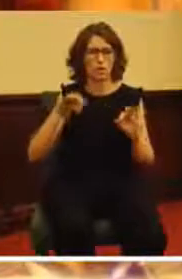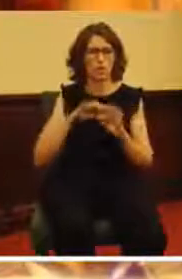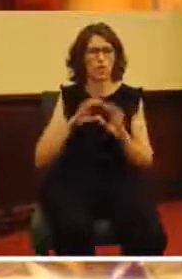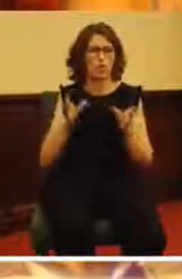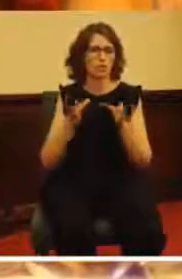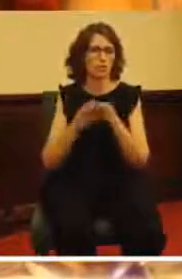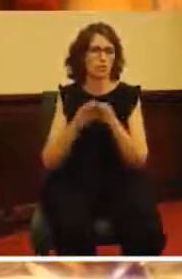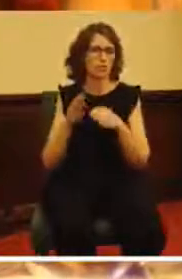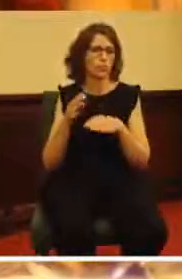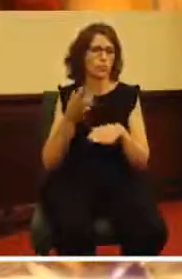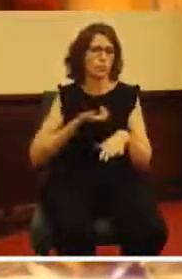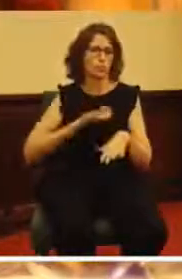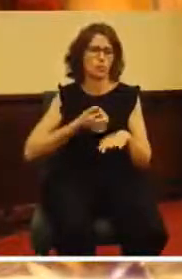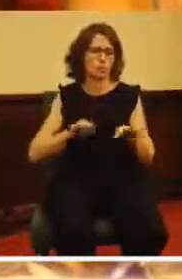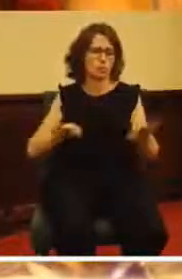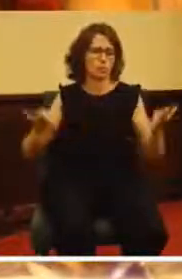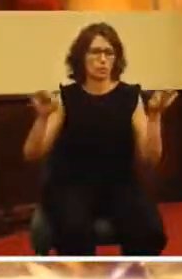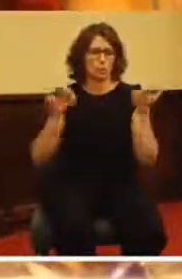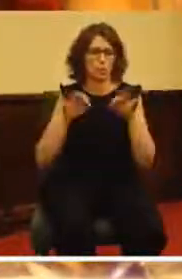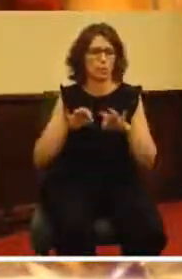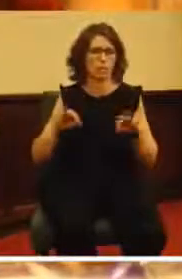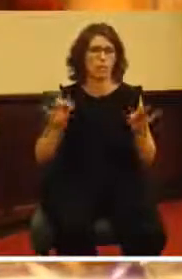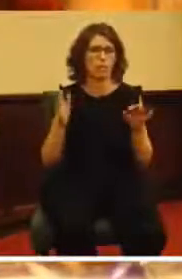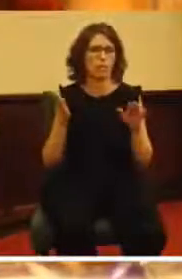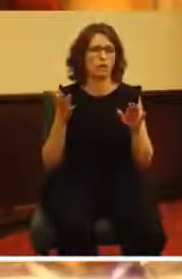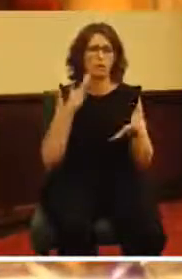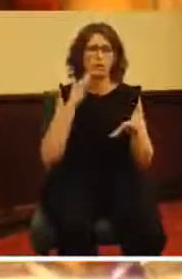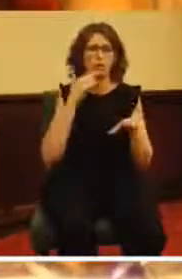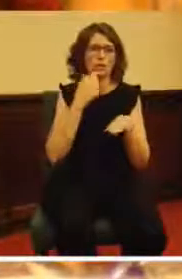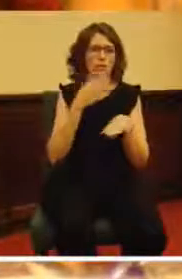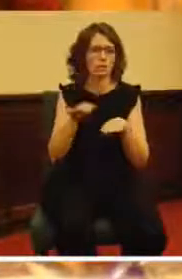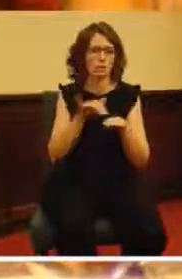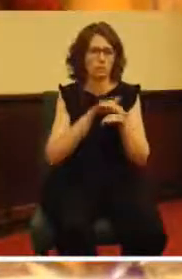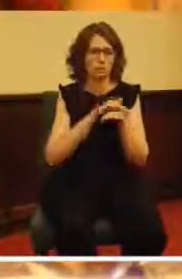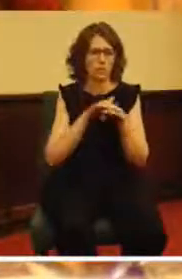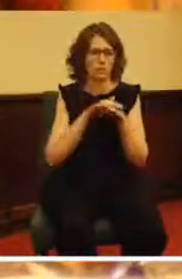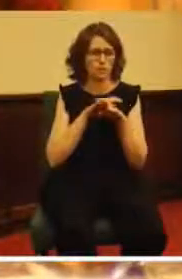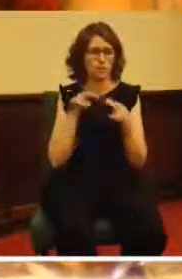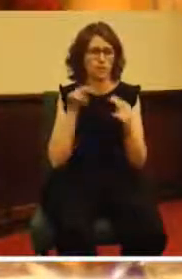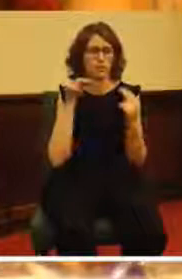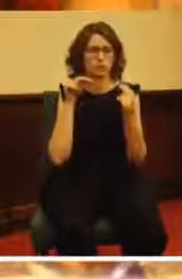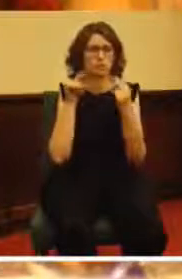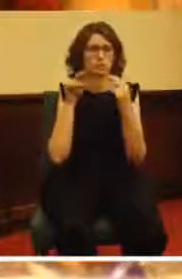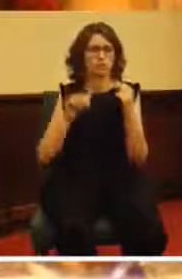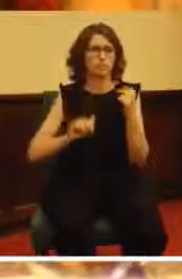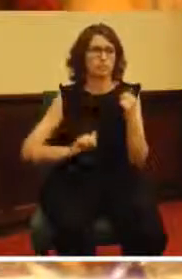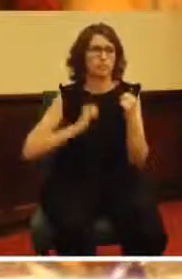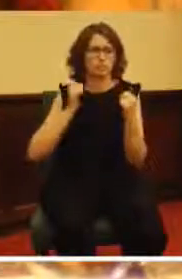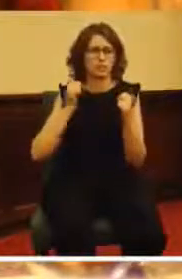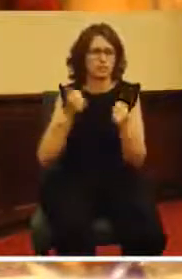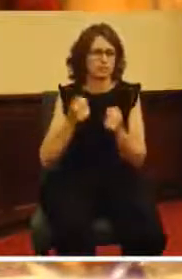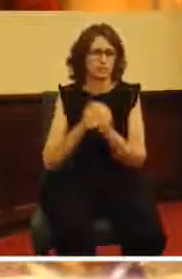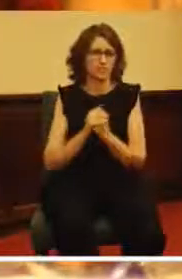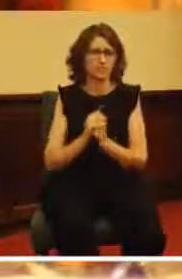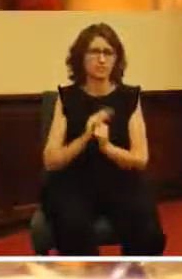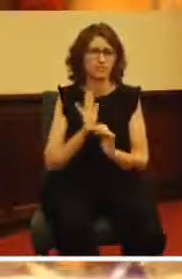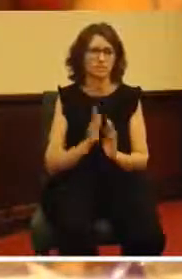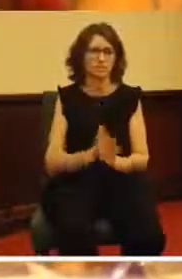pues entonces, nada, me disculpo, se habrán cruzado nuestras miradas por otro motivo.